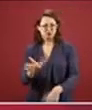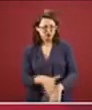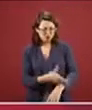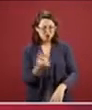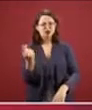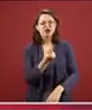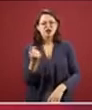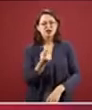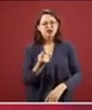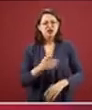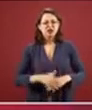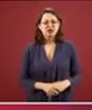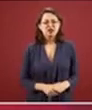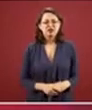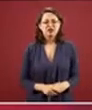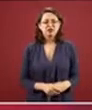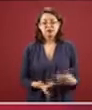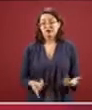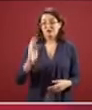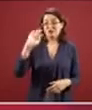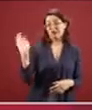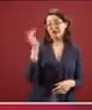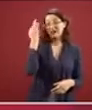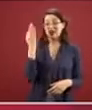Nos ha costado trabajo vender el avión presidencial,